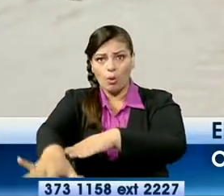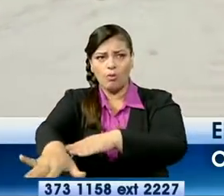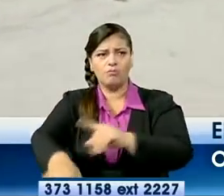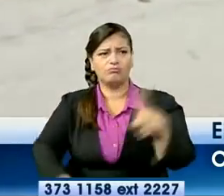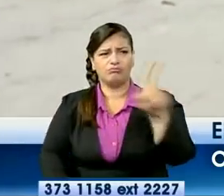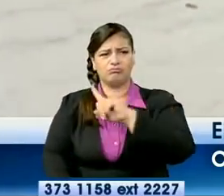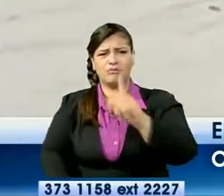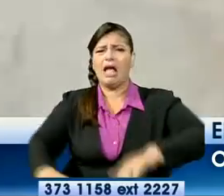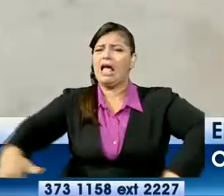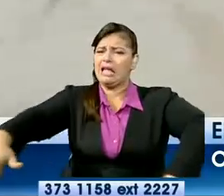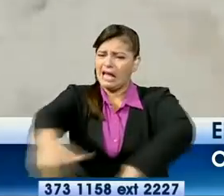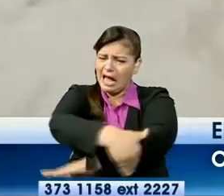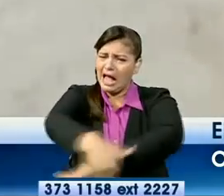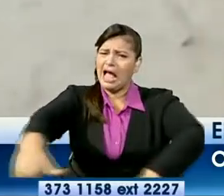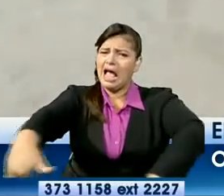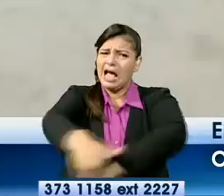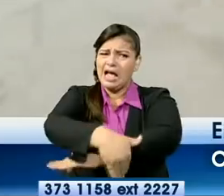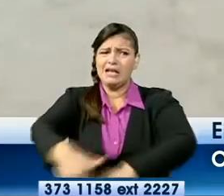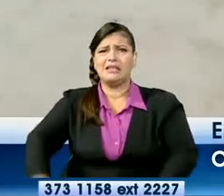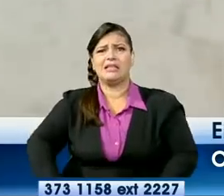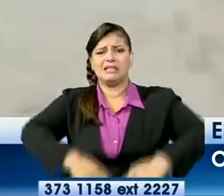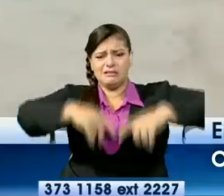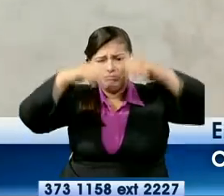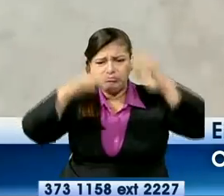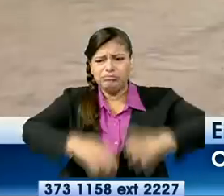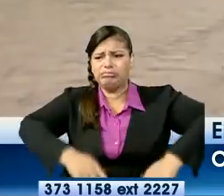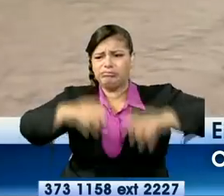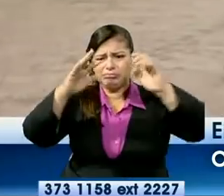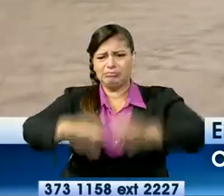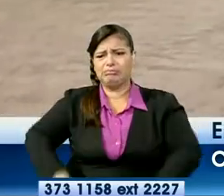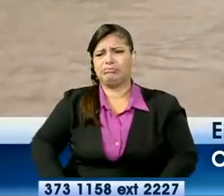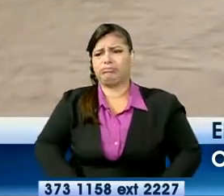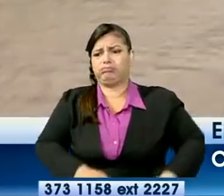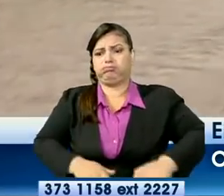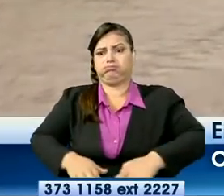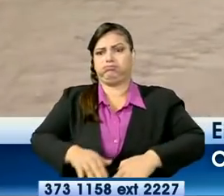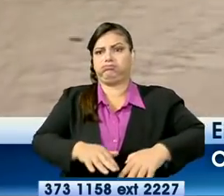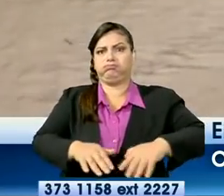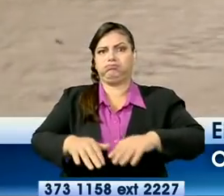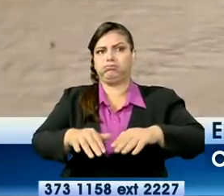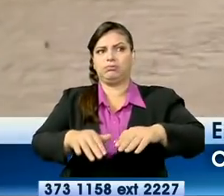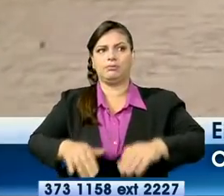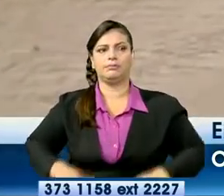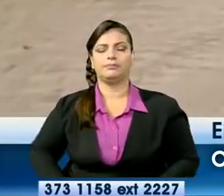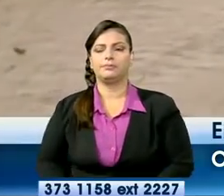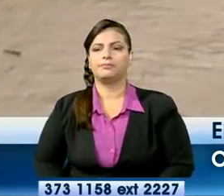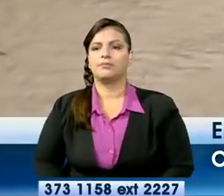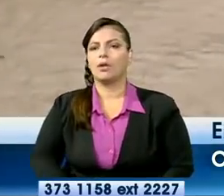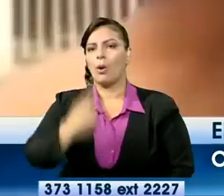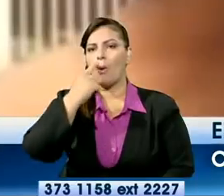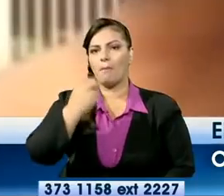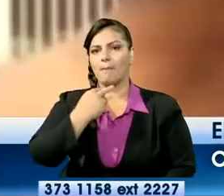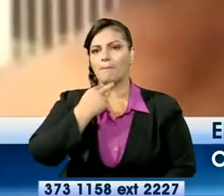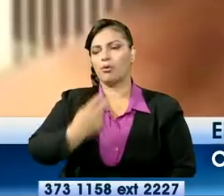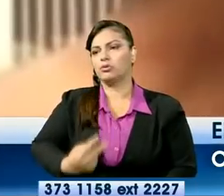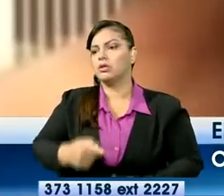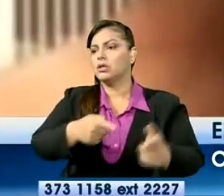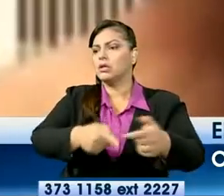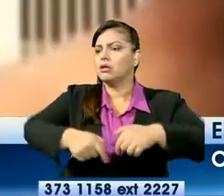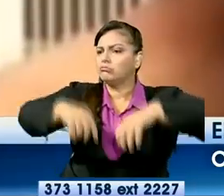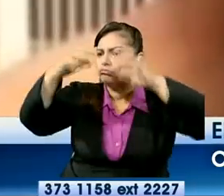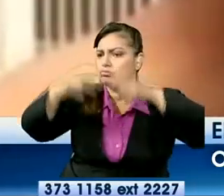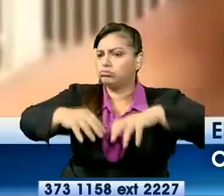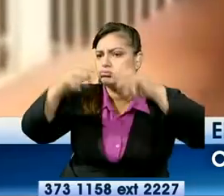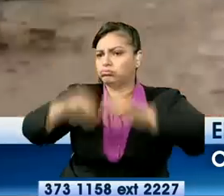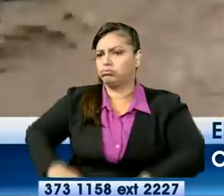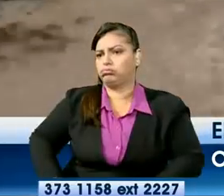en Catamayo, afectando a las vías y calles de este cantón. Apenas llueve un poquito, todavía el agua de la parte alta viene y no tiene